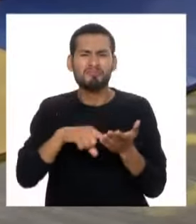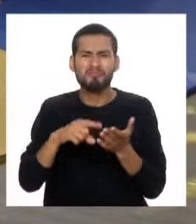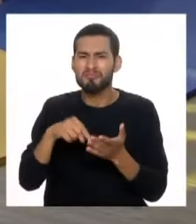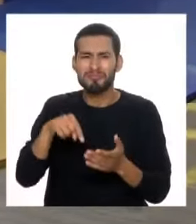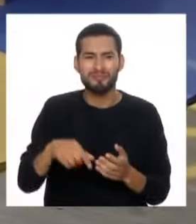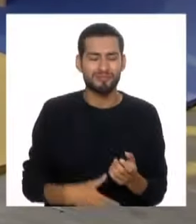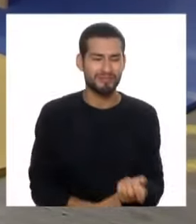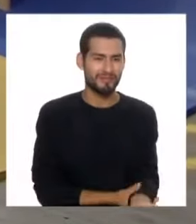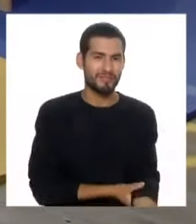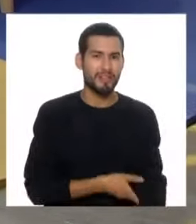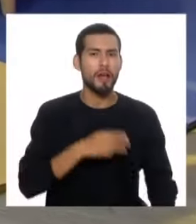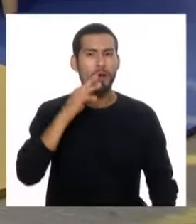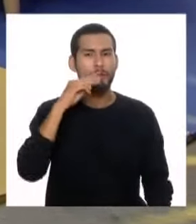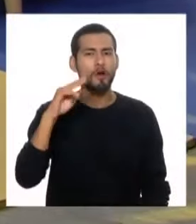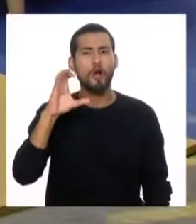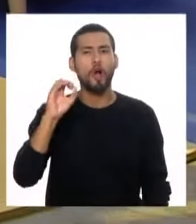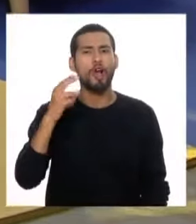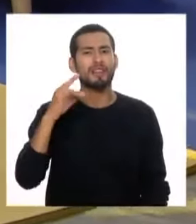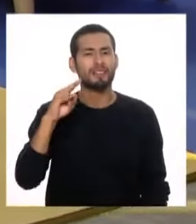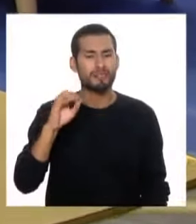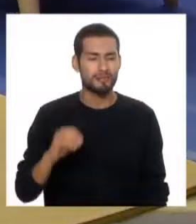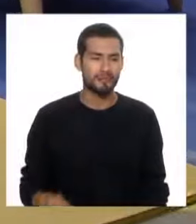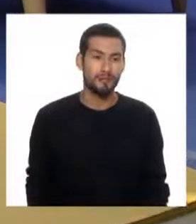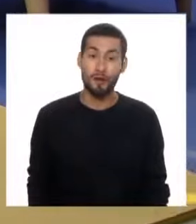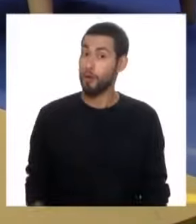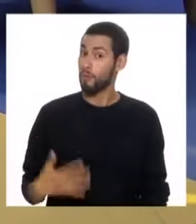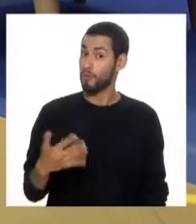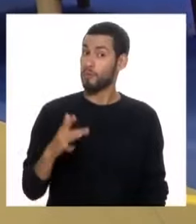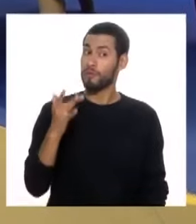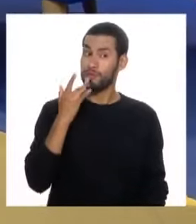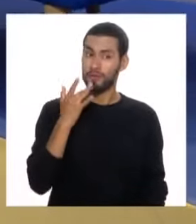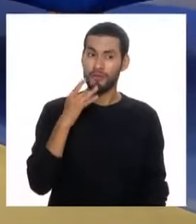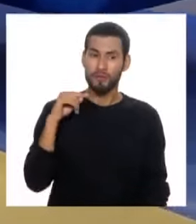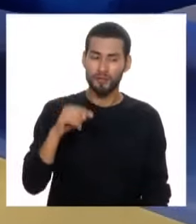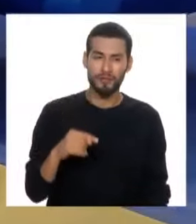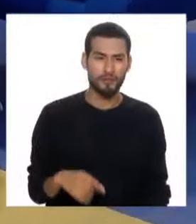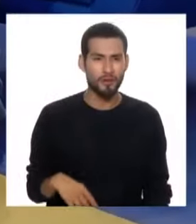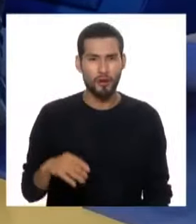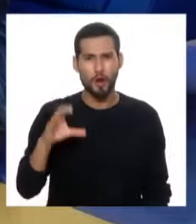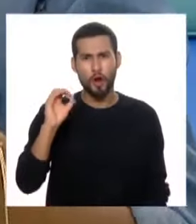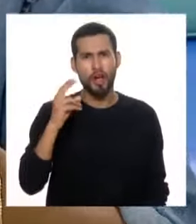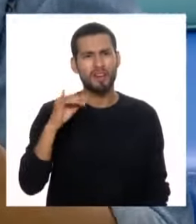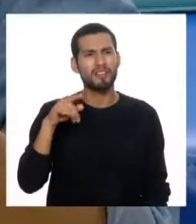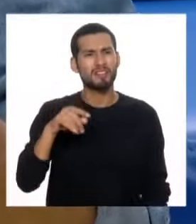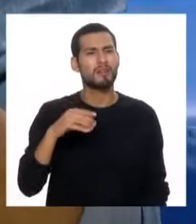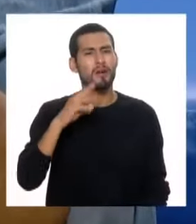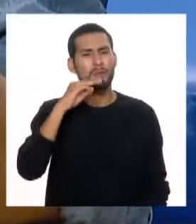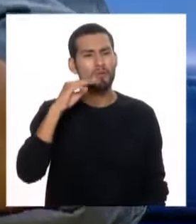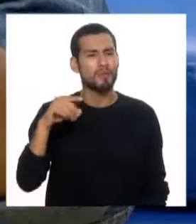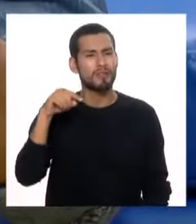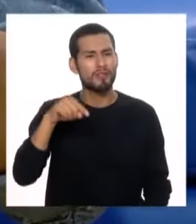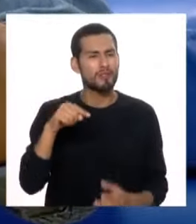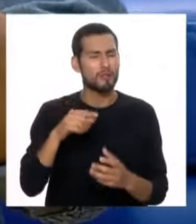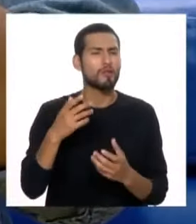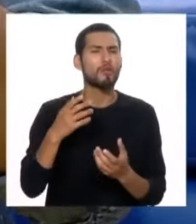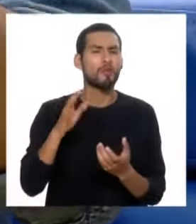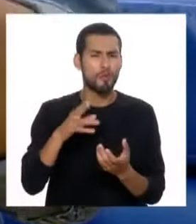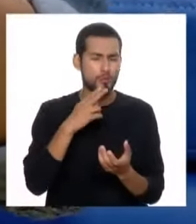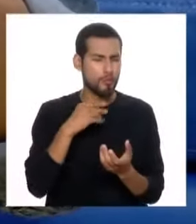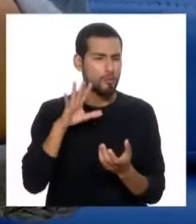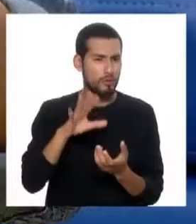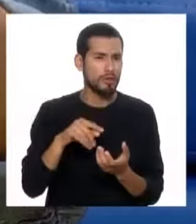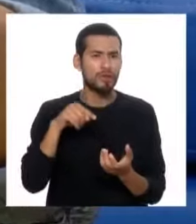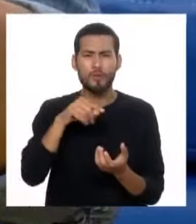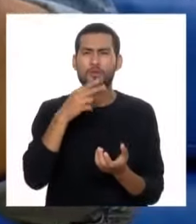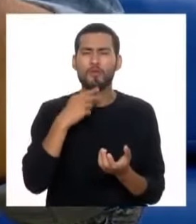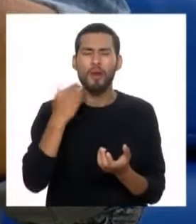Ese es la mazamorra de cochino. Uy, la preferida. La mazamorra cochino. Este dulce es muy tradicional, Nati. Este